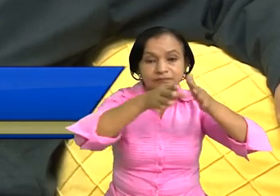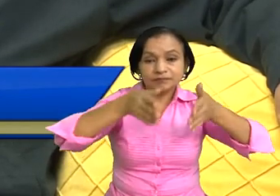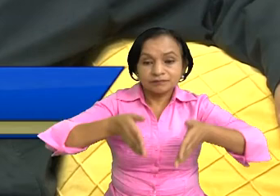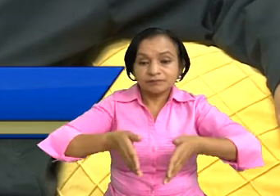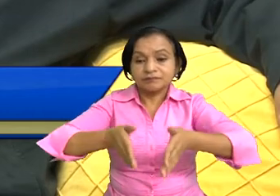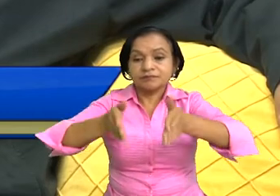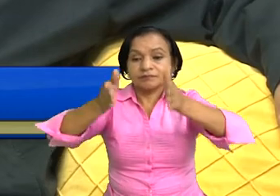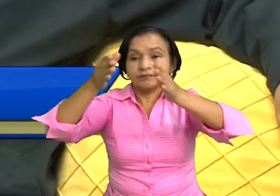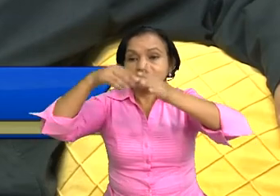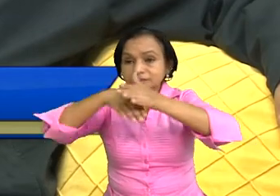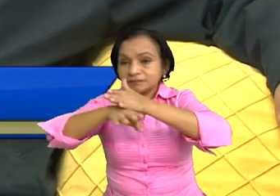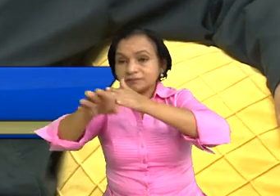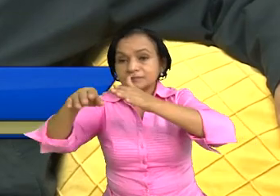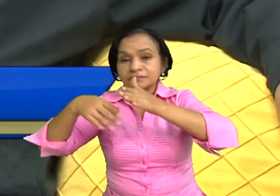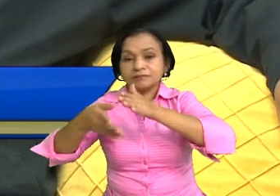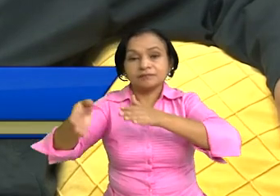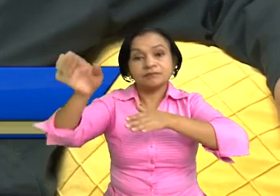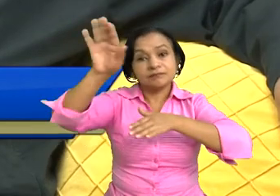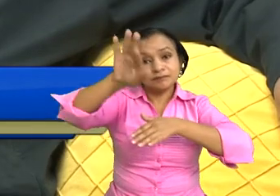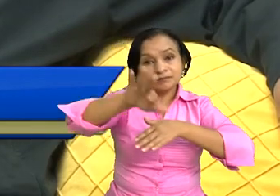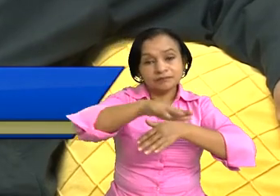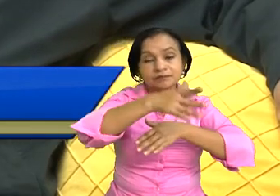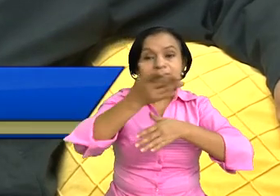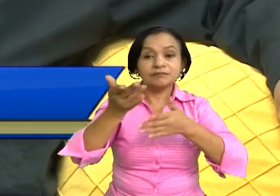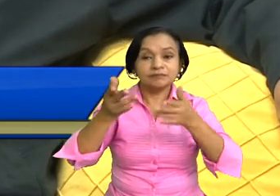de acceso a los balnearios del país